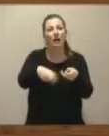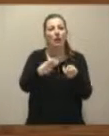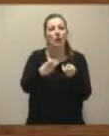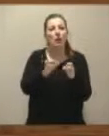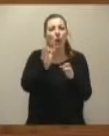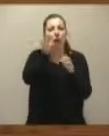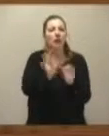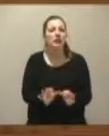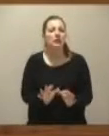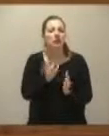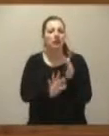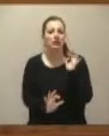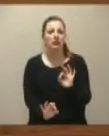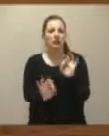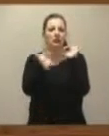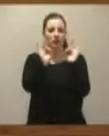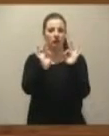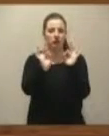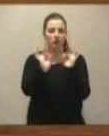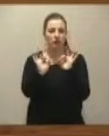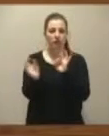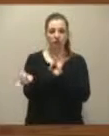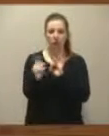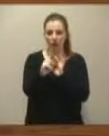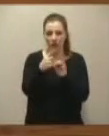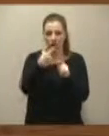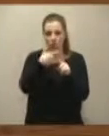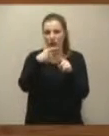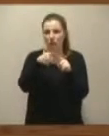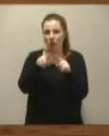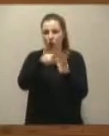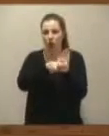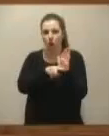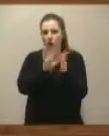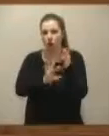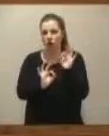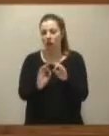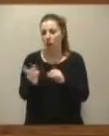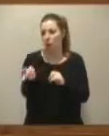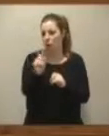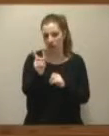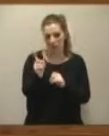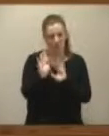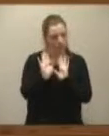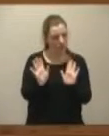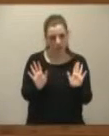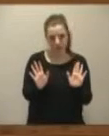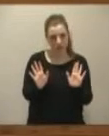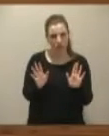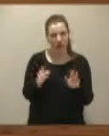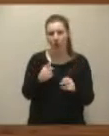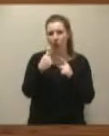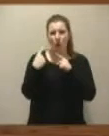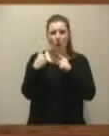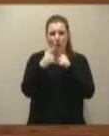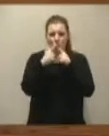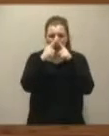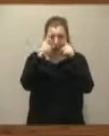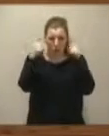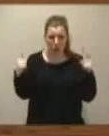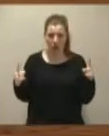aspecto particular y concreto, como ahora se somete a nuestra toma de consideración, no. Durante un año